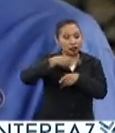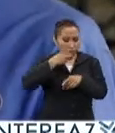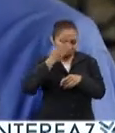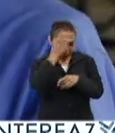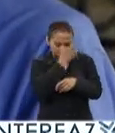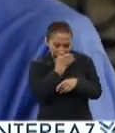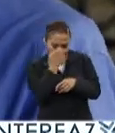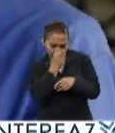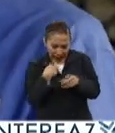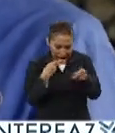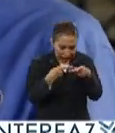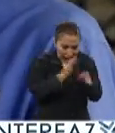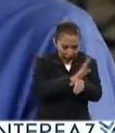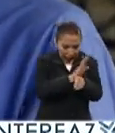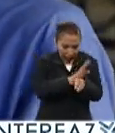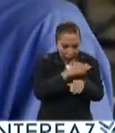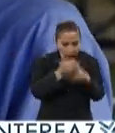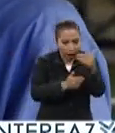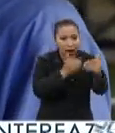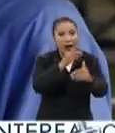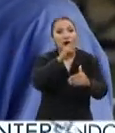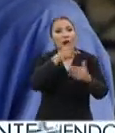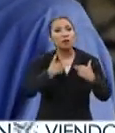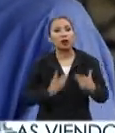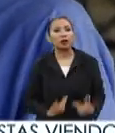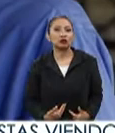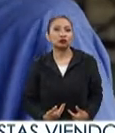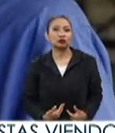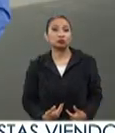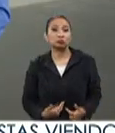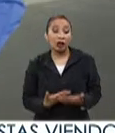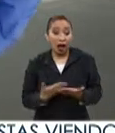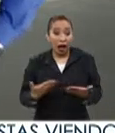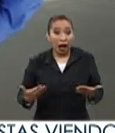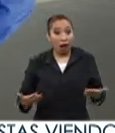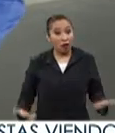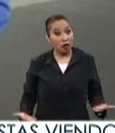a beneficios para la humanidad. Hoy en día, todo el mundo